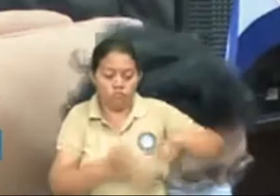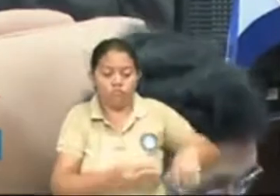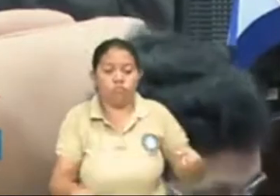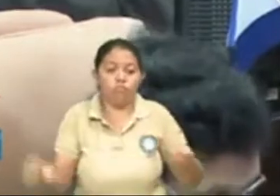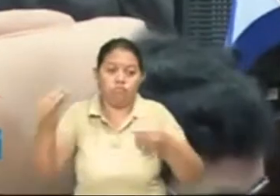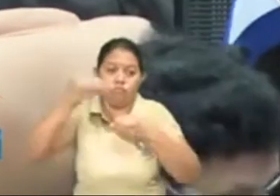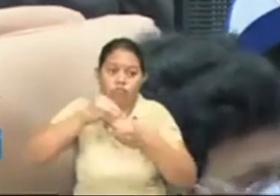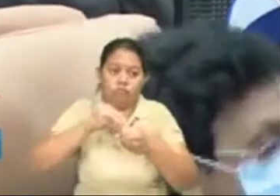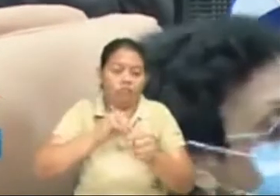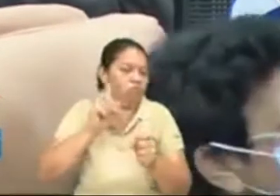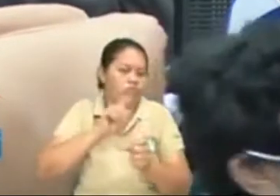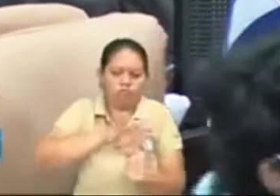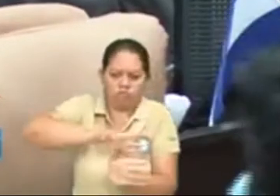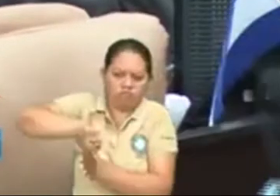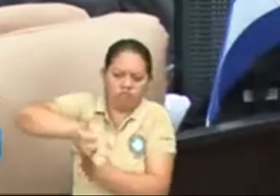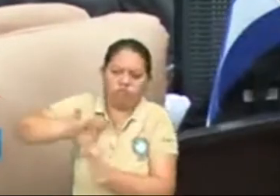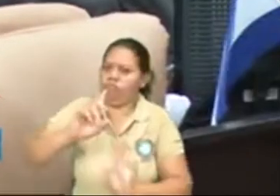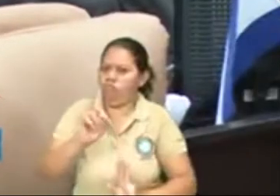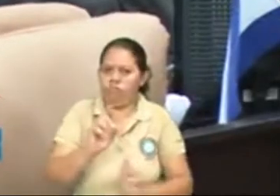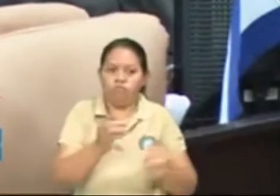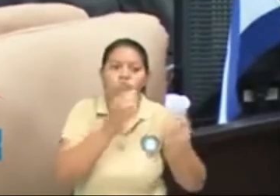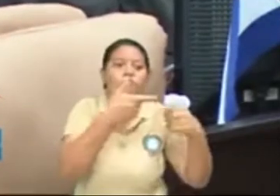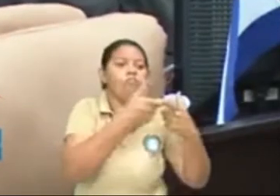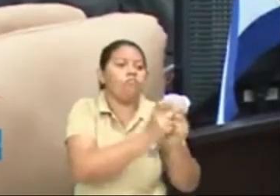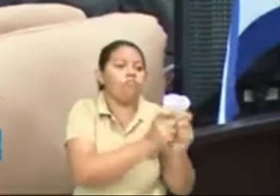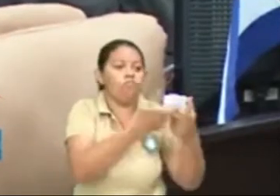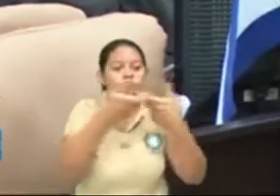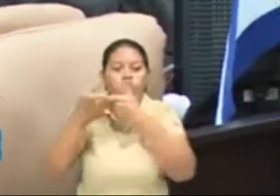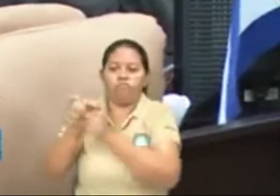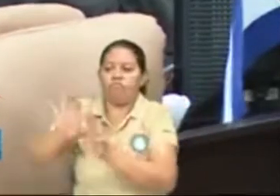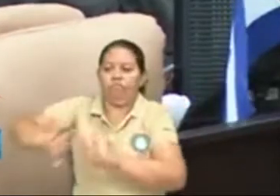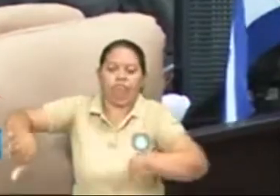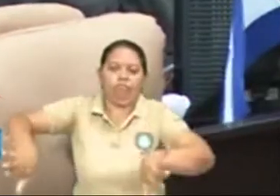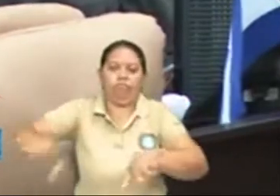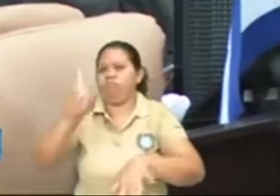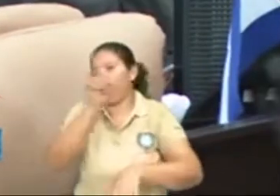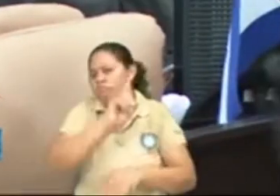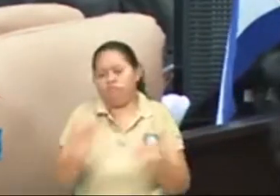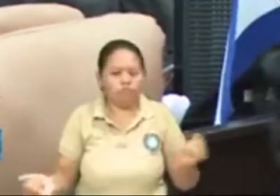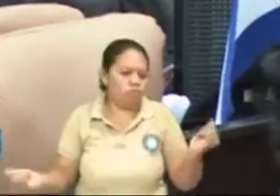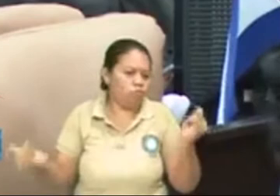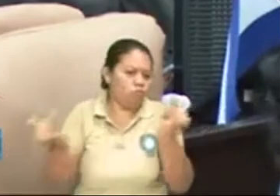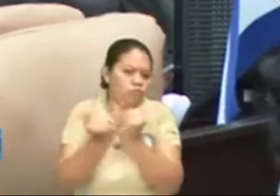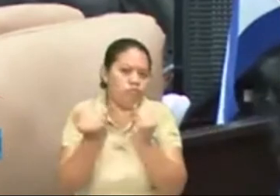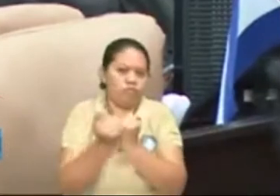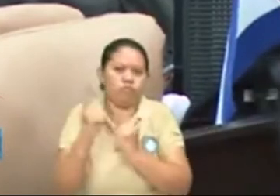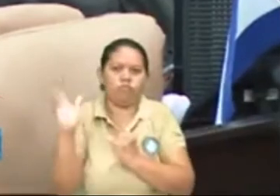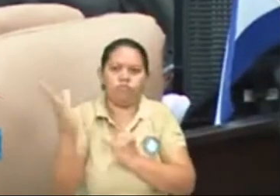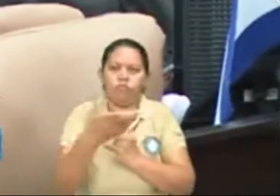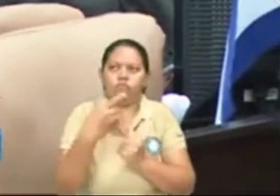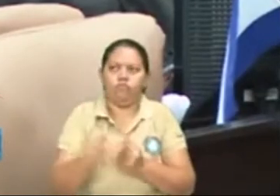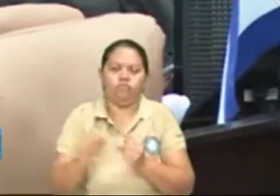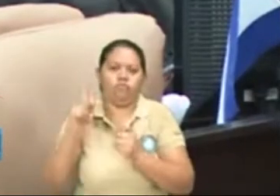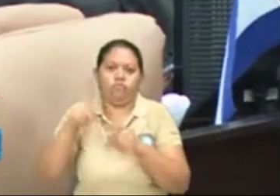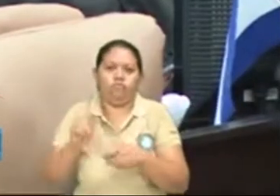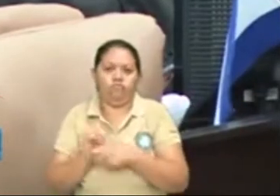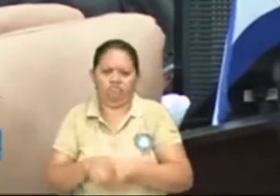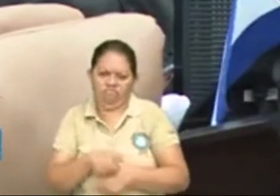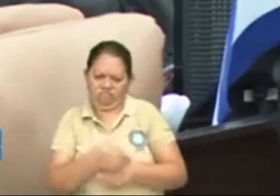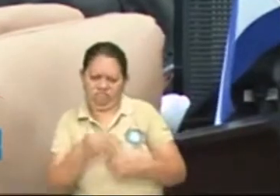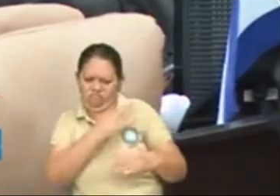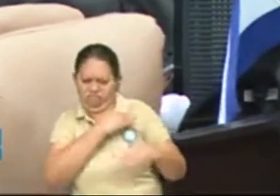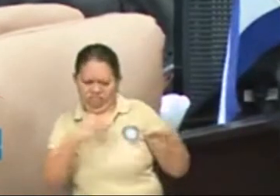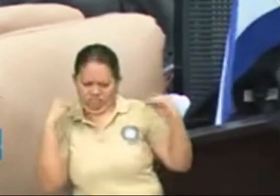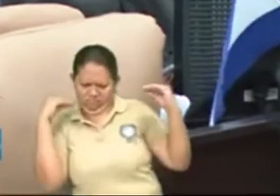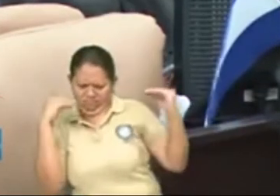social, desinversión, pauperización de la educación, elitización, desprecio de la profesión